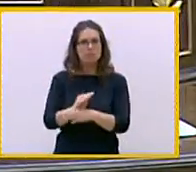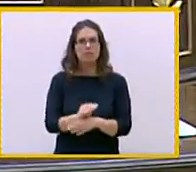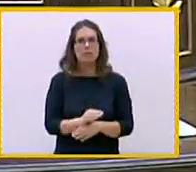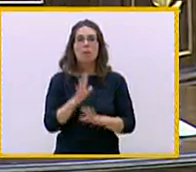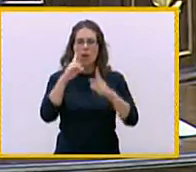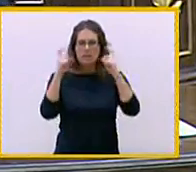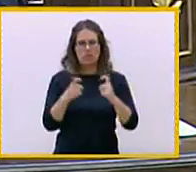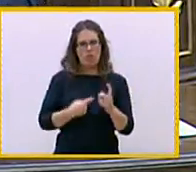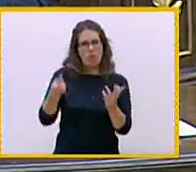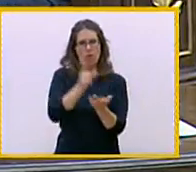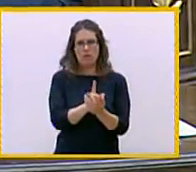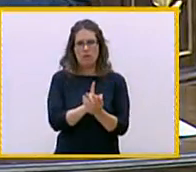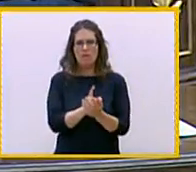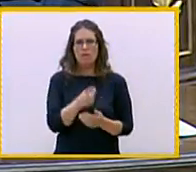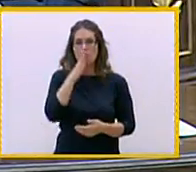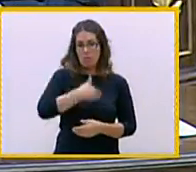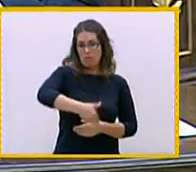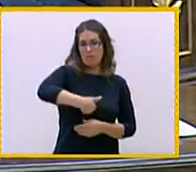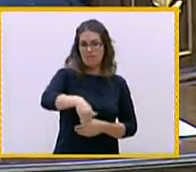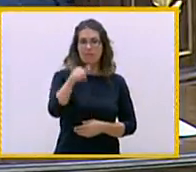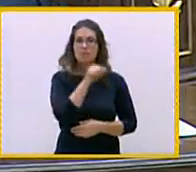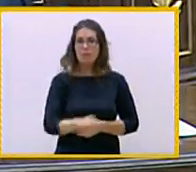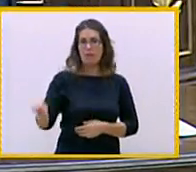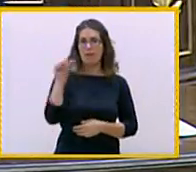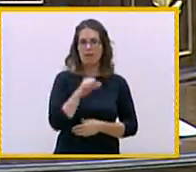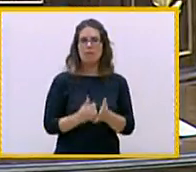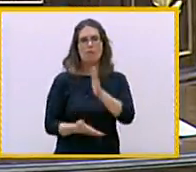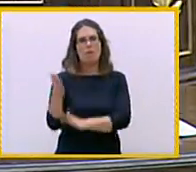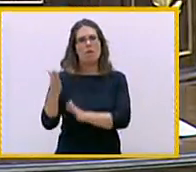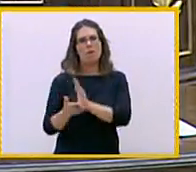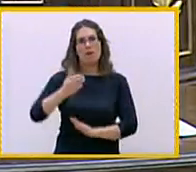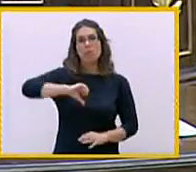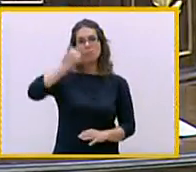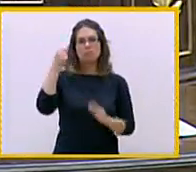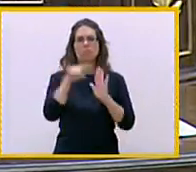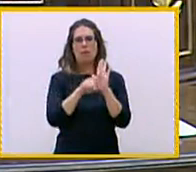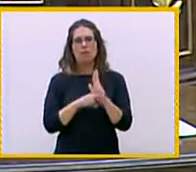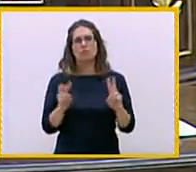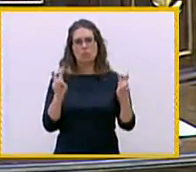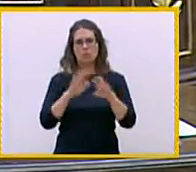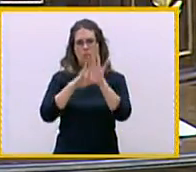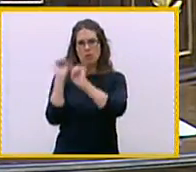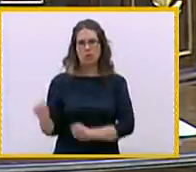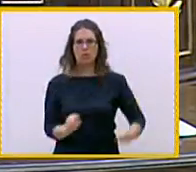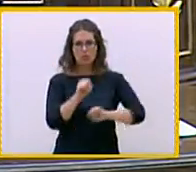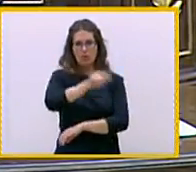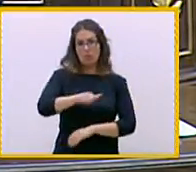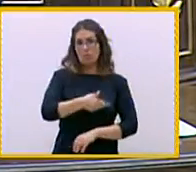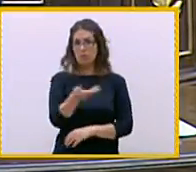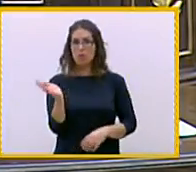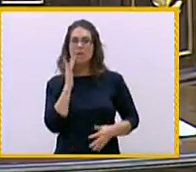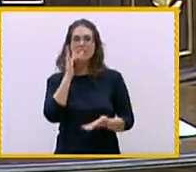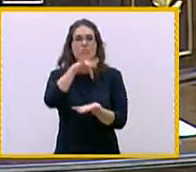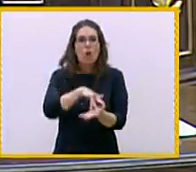sentido. En las próximas semanas aprobaremos nuevas medidas de protección de las personas sujetas